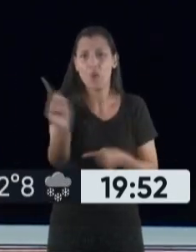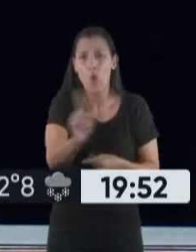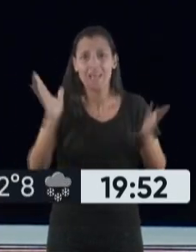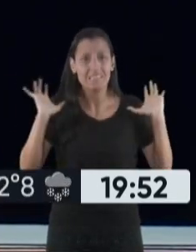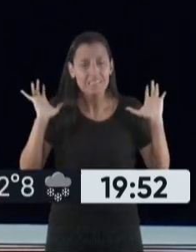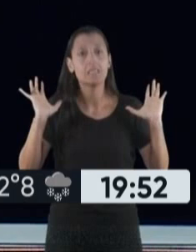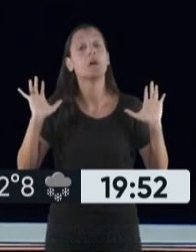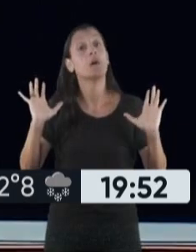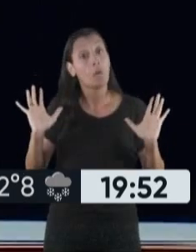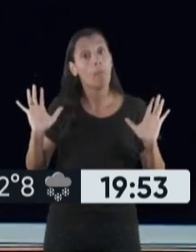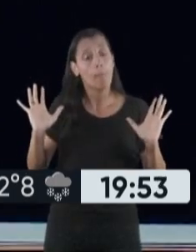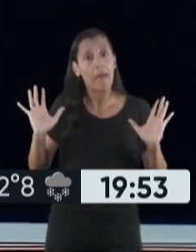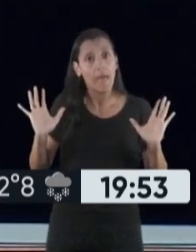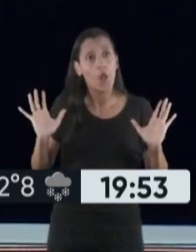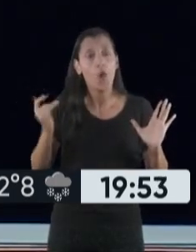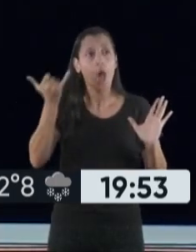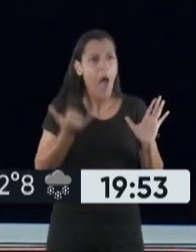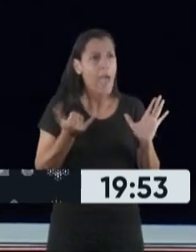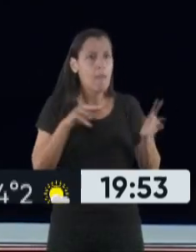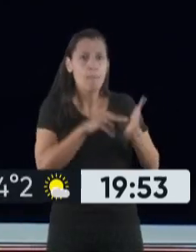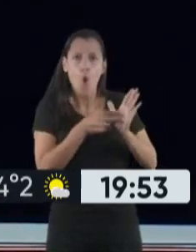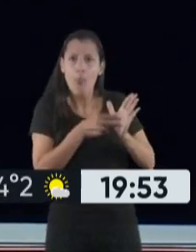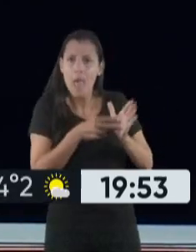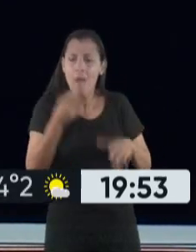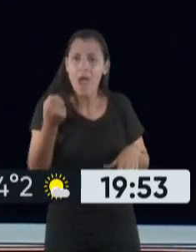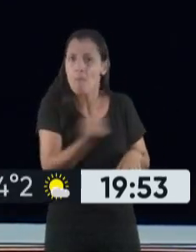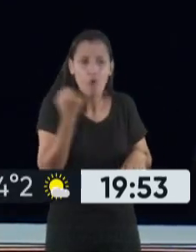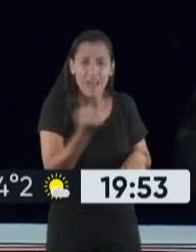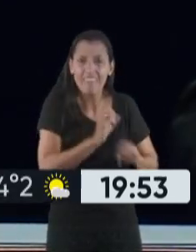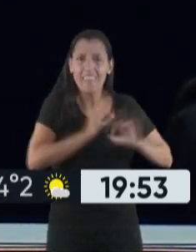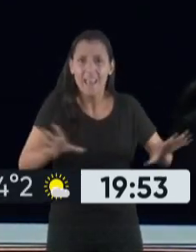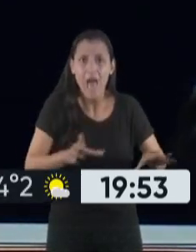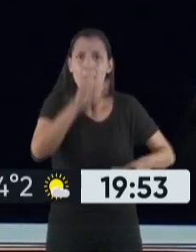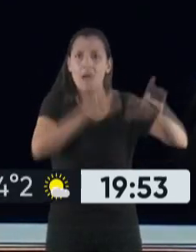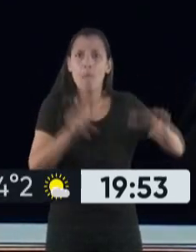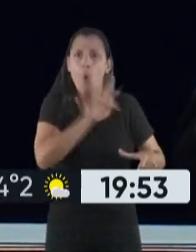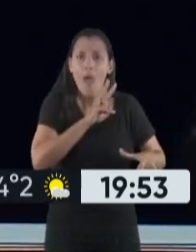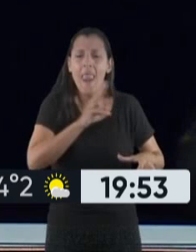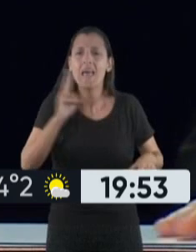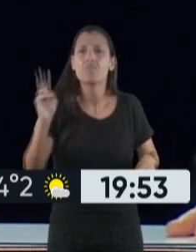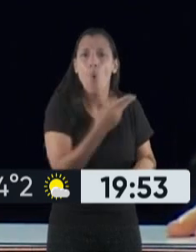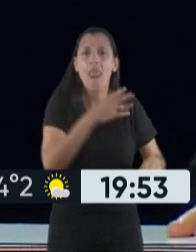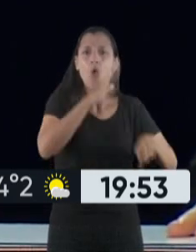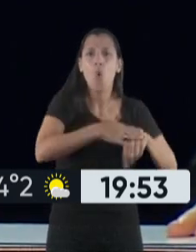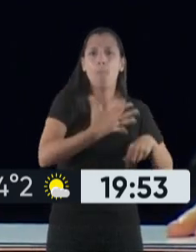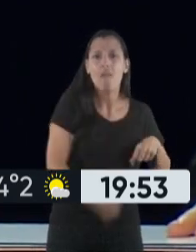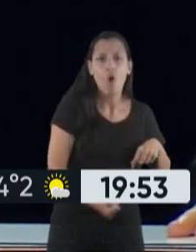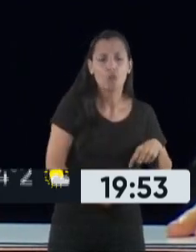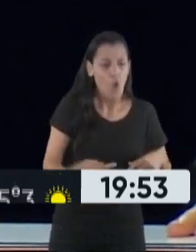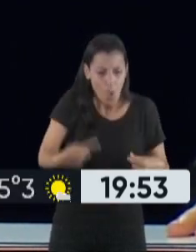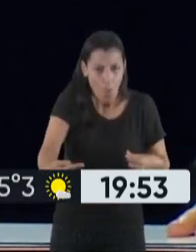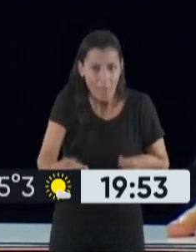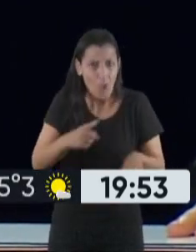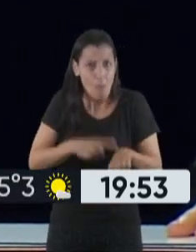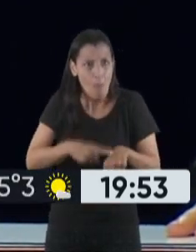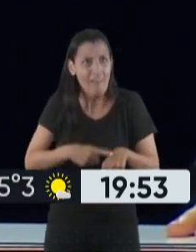Pero si teníamos un problema de mujeres que morían como consecuencia del aborto, ¿cuál era el tiempo para hacer